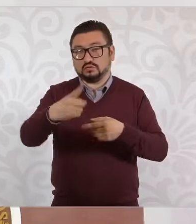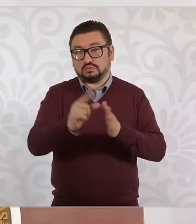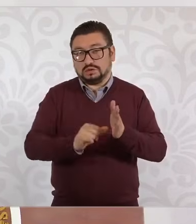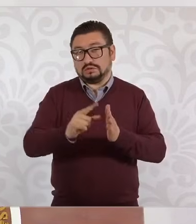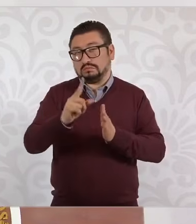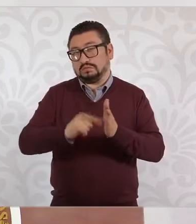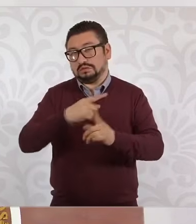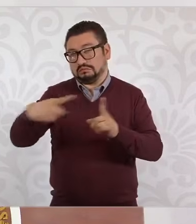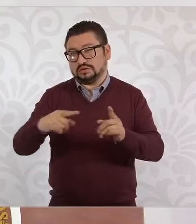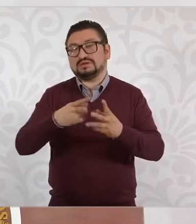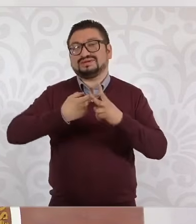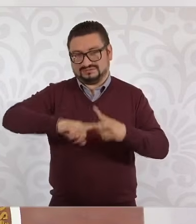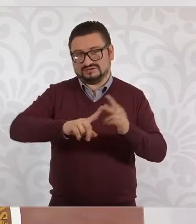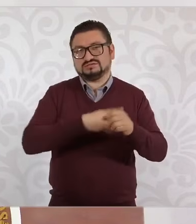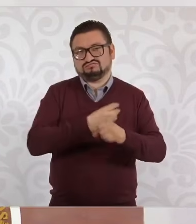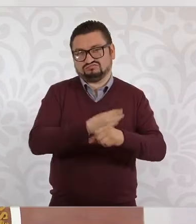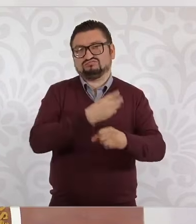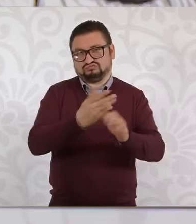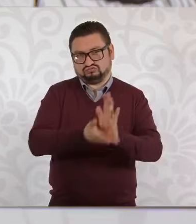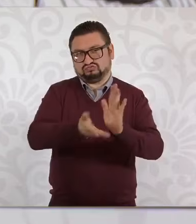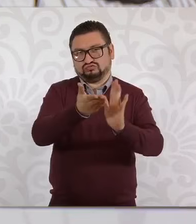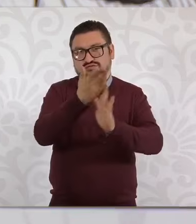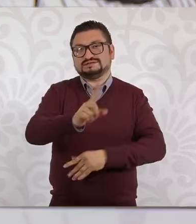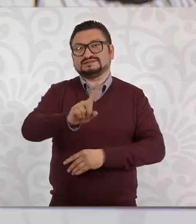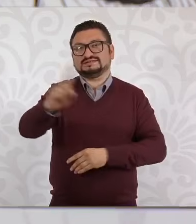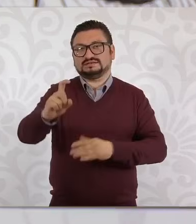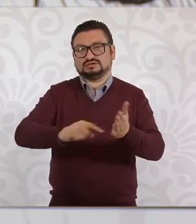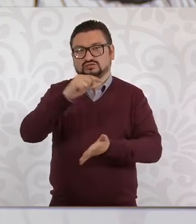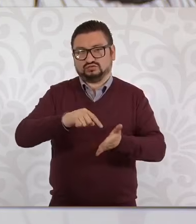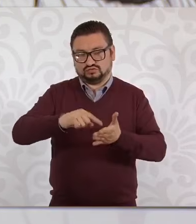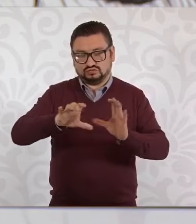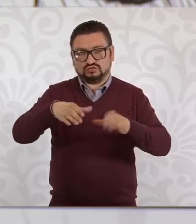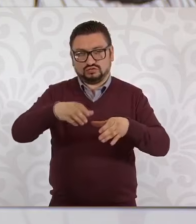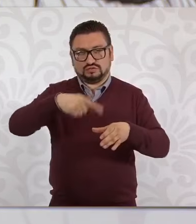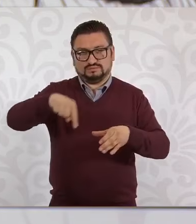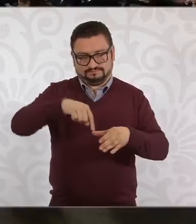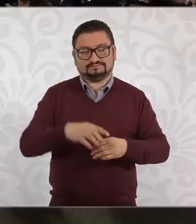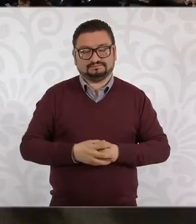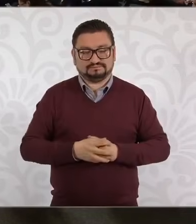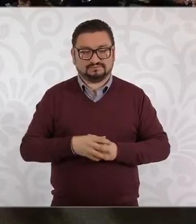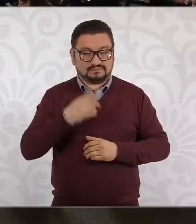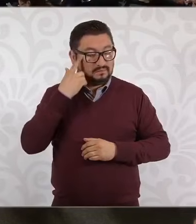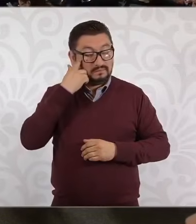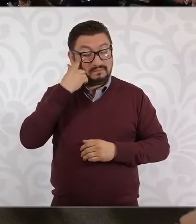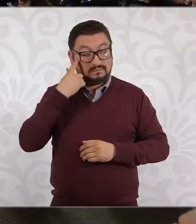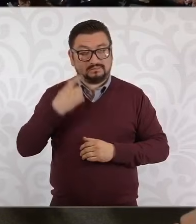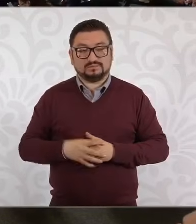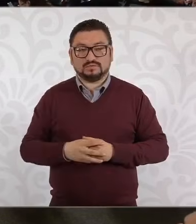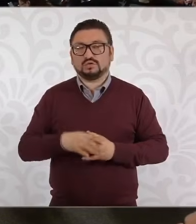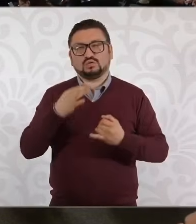la construcción de los 100 centros comunitarios México Imparable. Y para terminar, Presidenta,